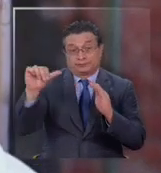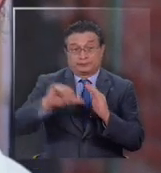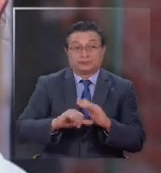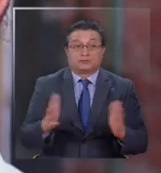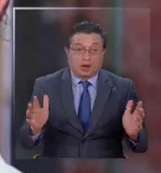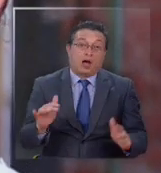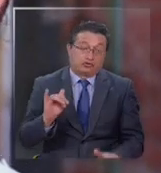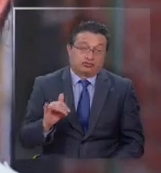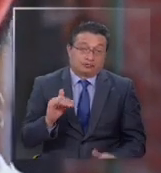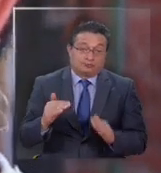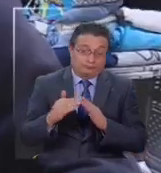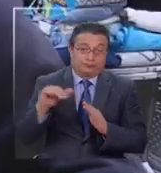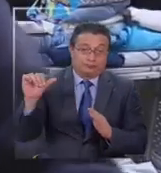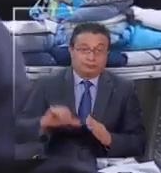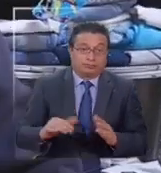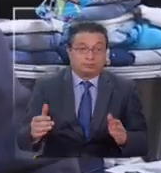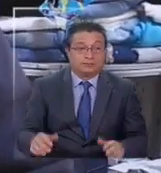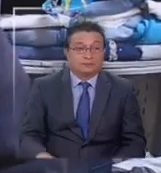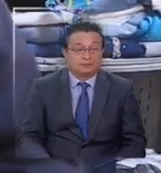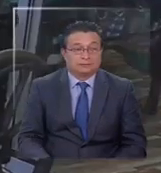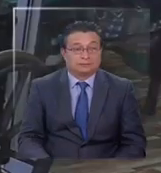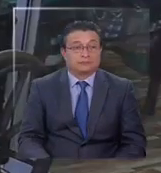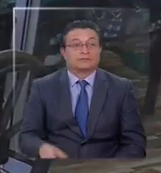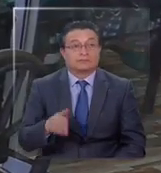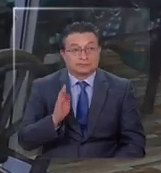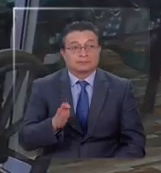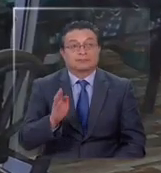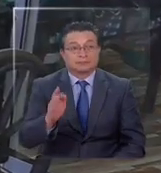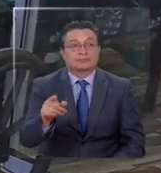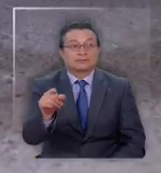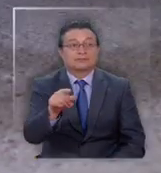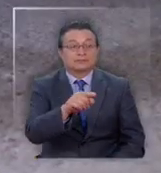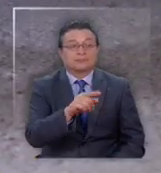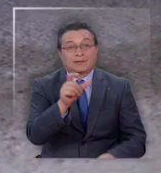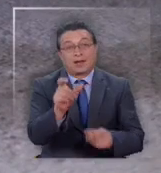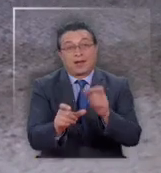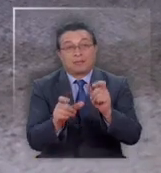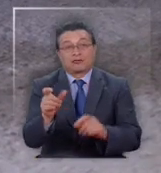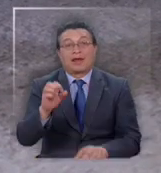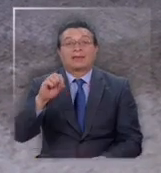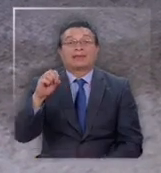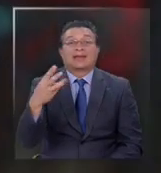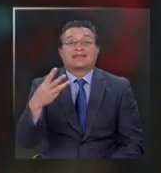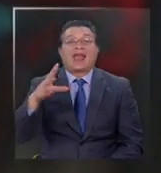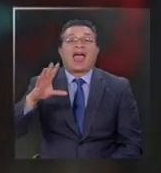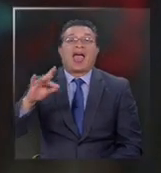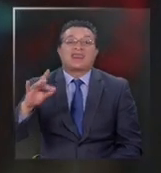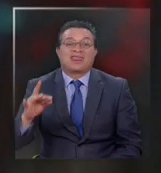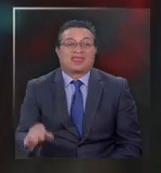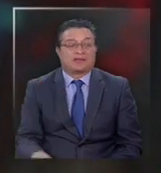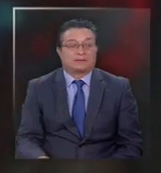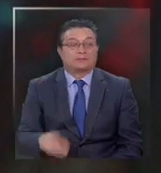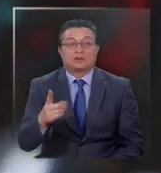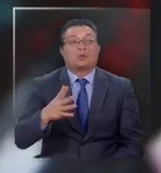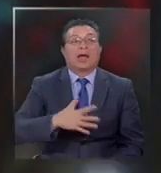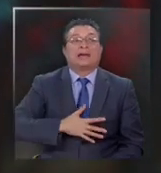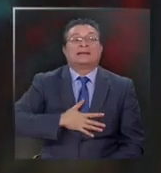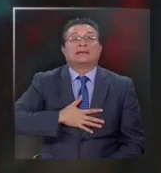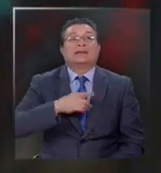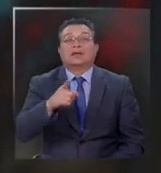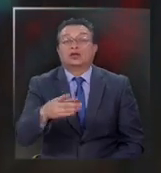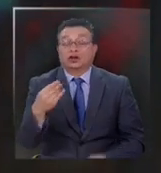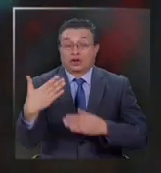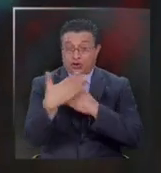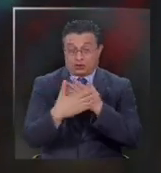claro, por supuesto. Y así siguen los casos con las personas de la tercera edad. ¿Cómo se siente usted acá? ¿Cómo lo han bien